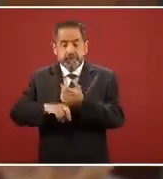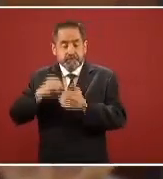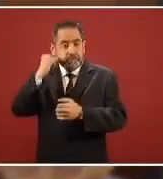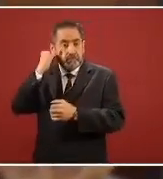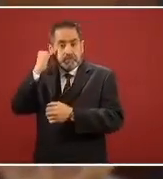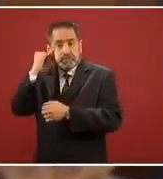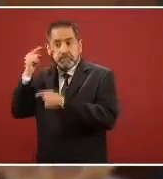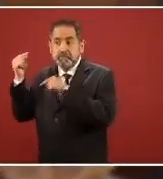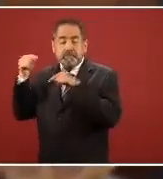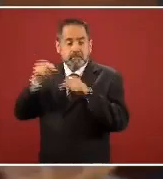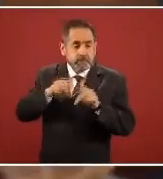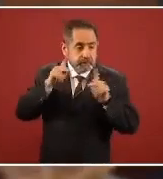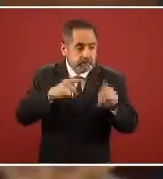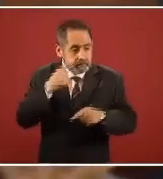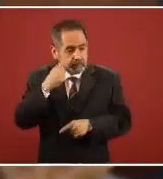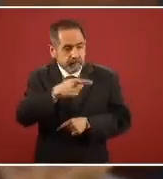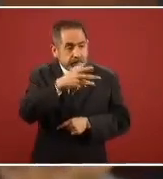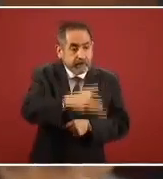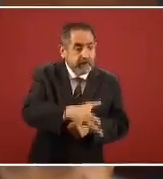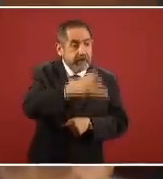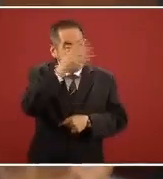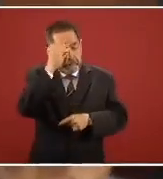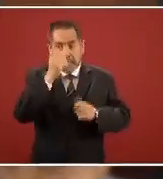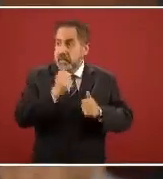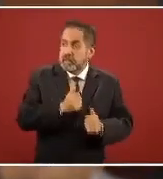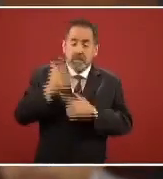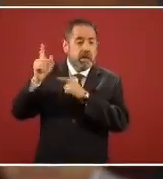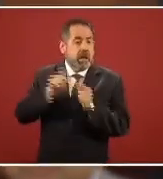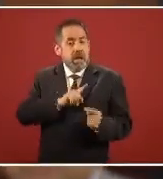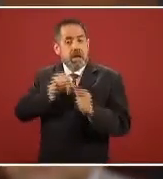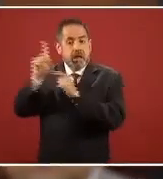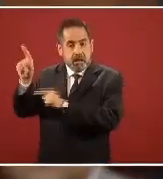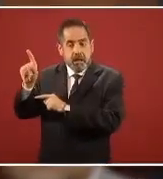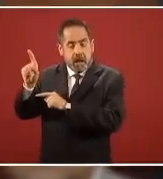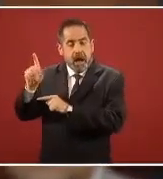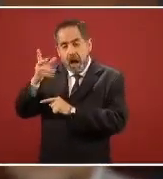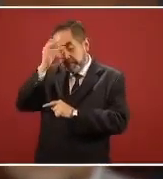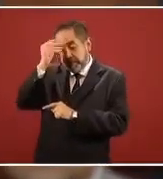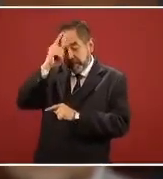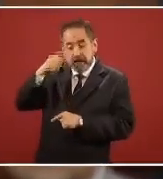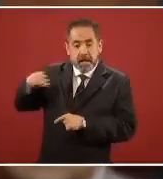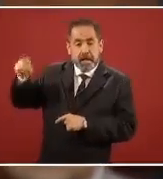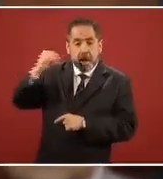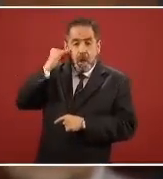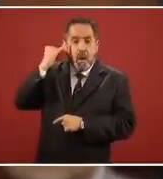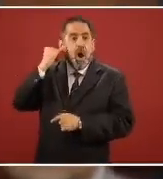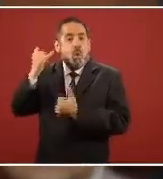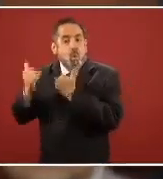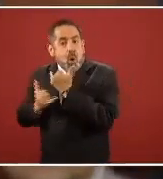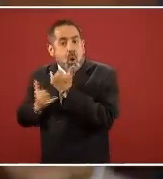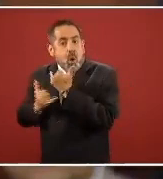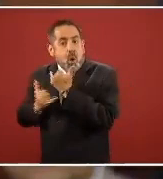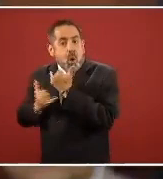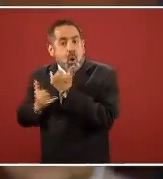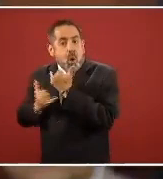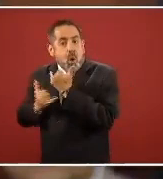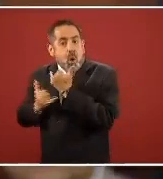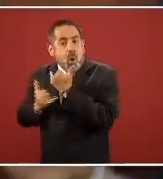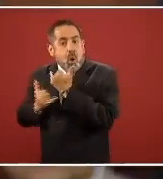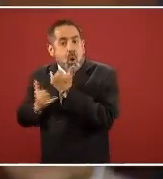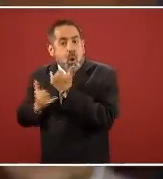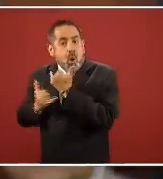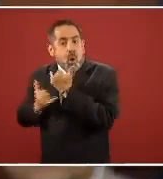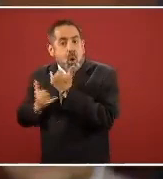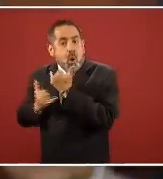vinieron a México para aprender el juego y su historia, llevándose la disciplina al país asiático donde ya se practica de manera... And